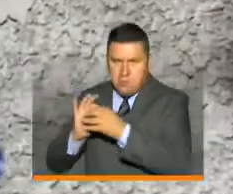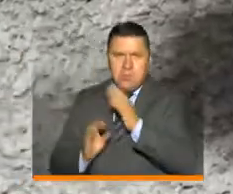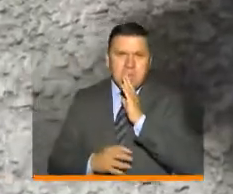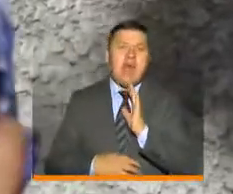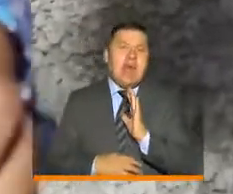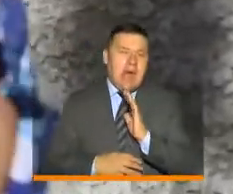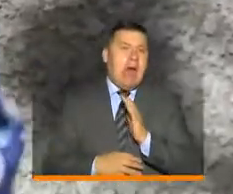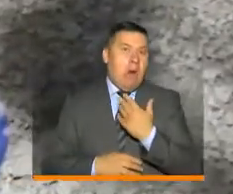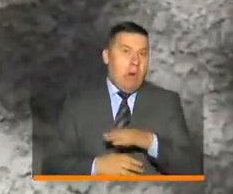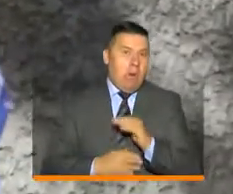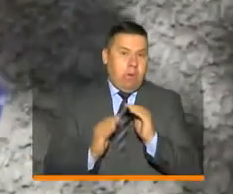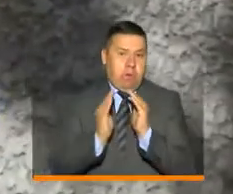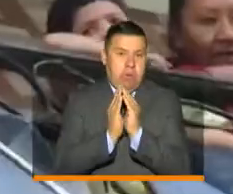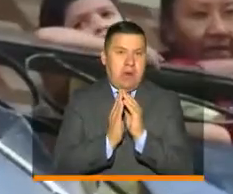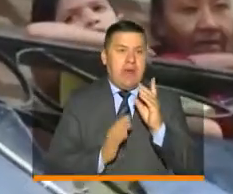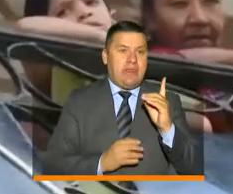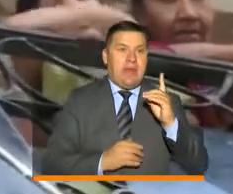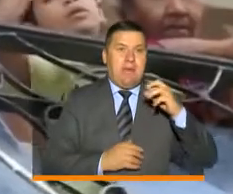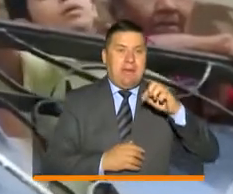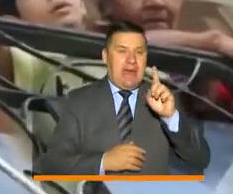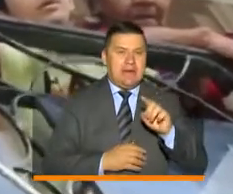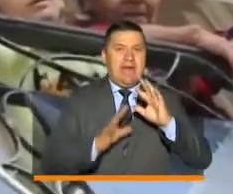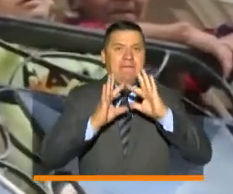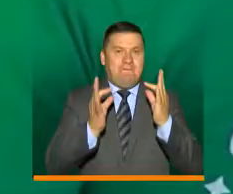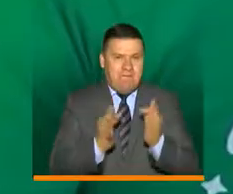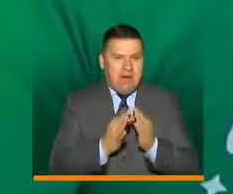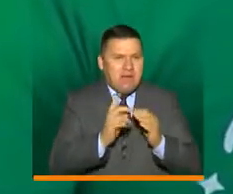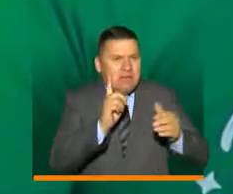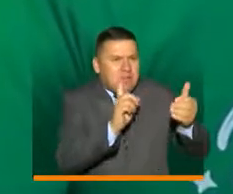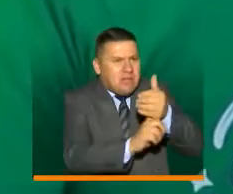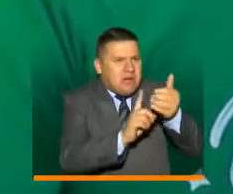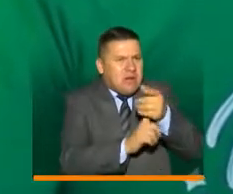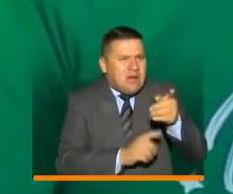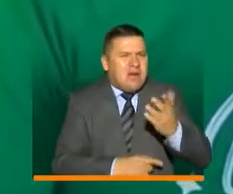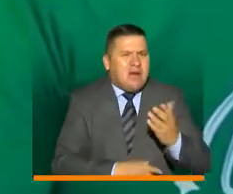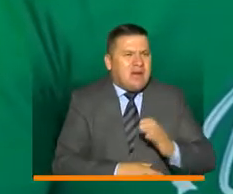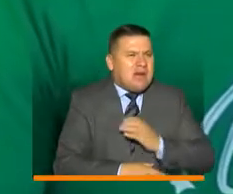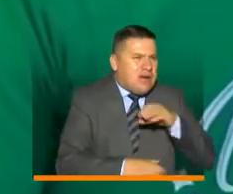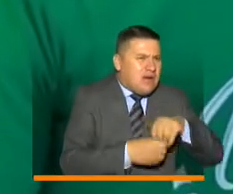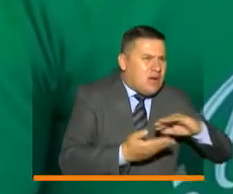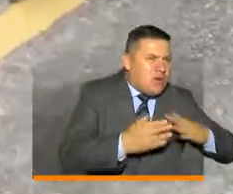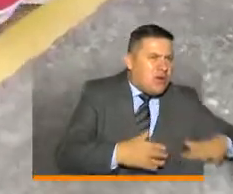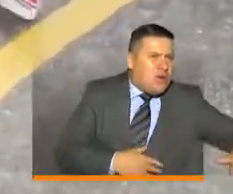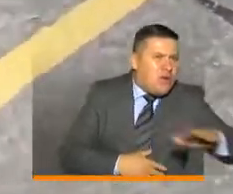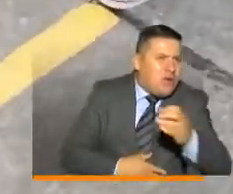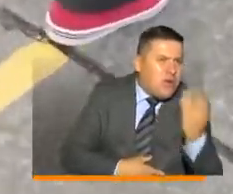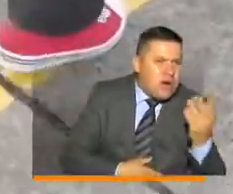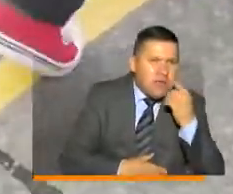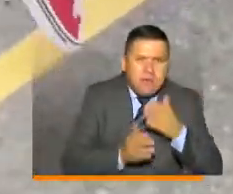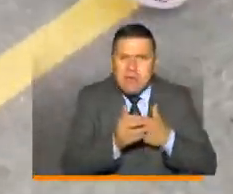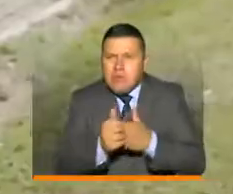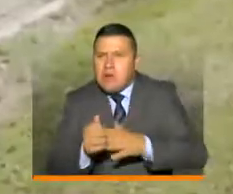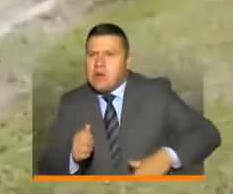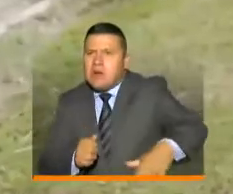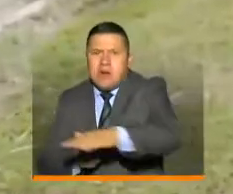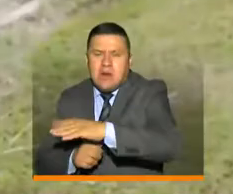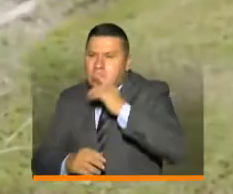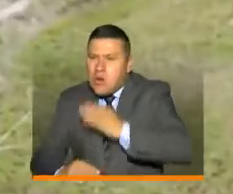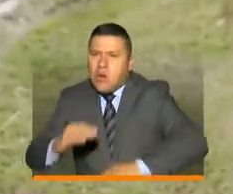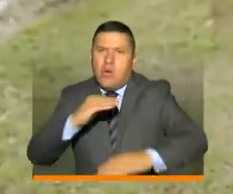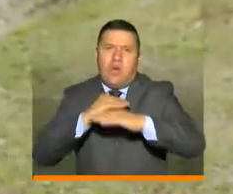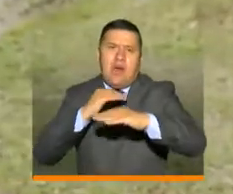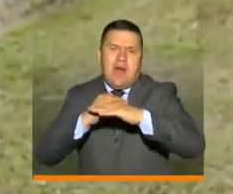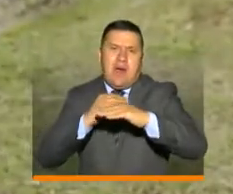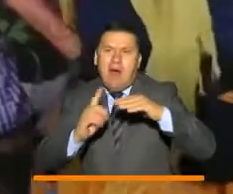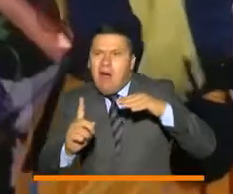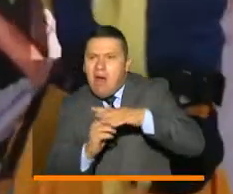el ICBF, el DPS y las familias, la identificación y caracterización de la población, el seguimiento de la mesa de equidad a los